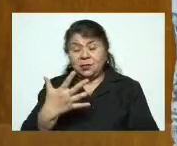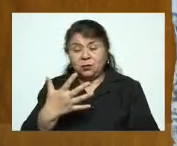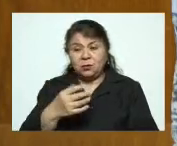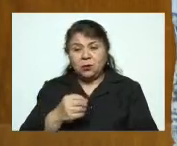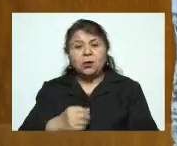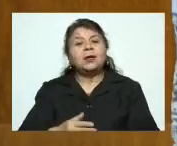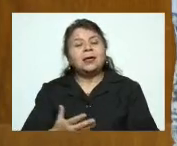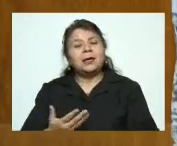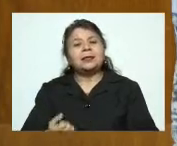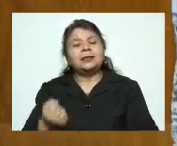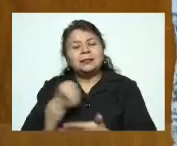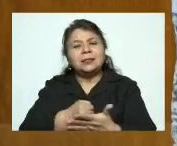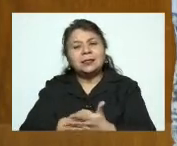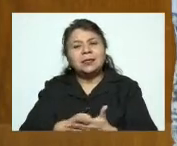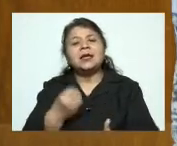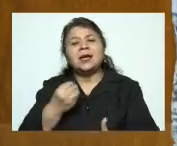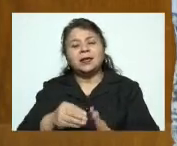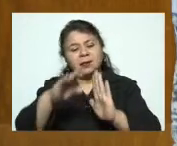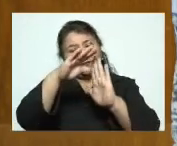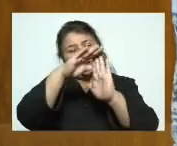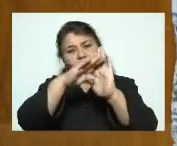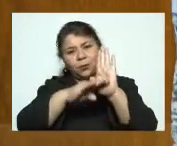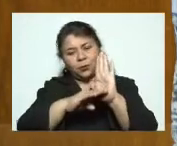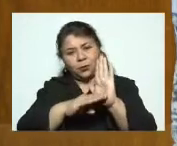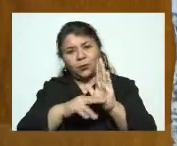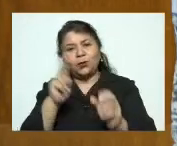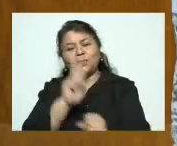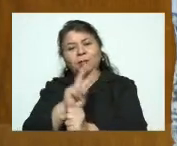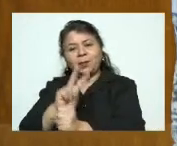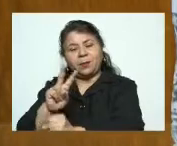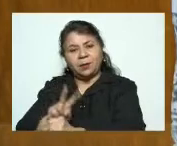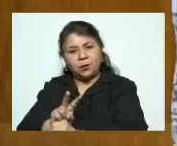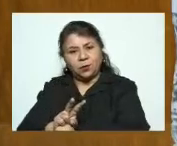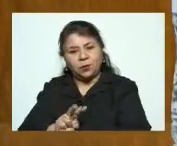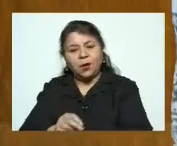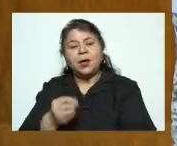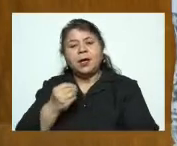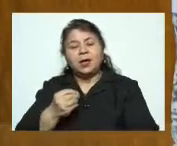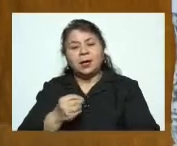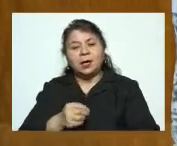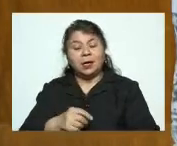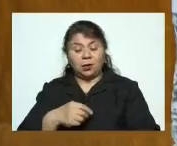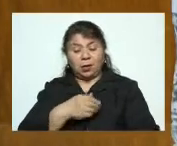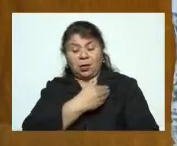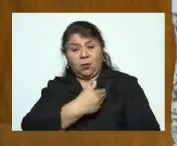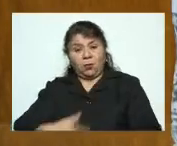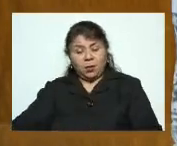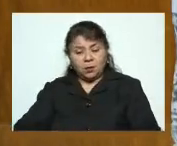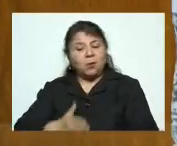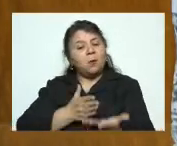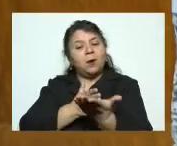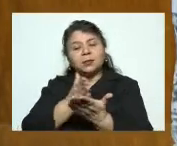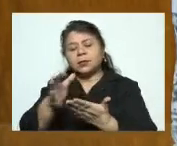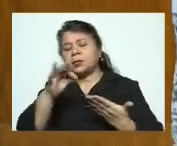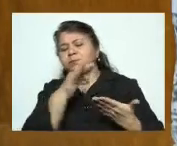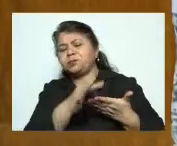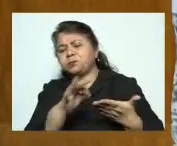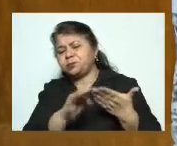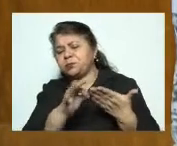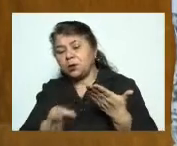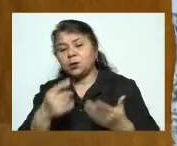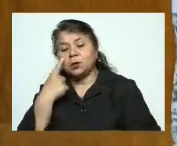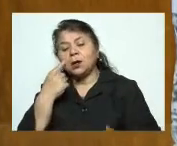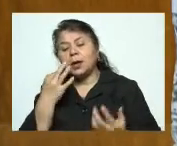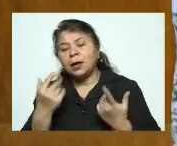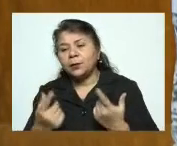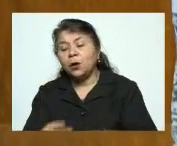especial énfasis en los protocolos de prevención, en el control que el Estado va a seguir ejerciendo, pero también en la responsabilidad